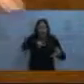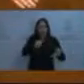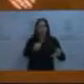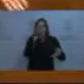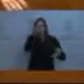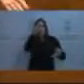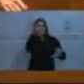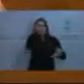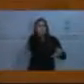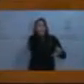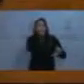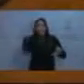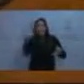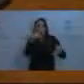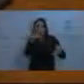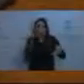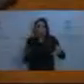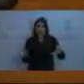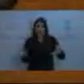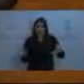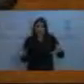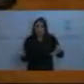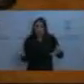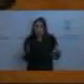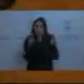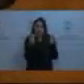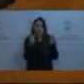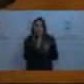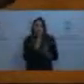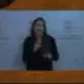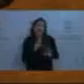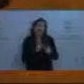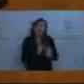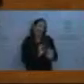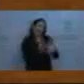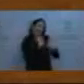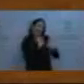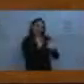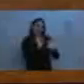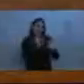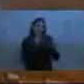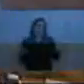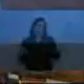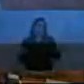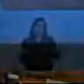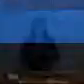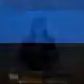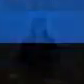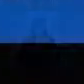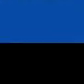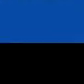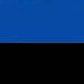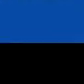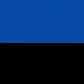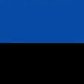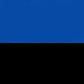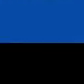¿Por qué hacemos estas cosas? Pues porque al final esta es nuestra política, consejero. La de blanco y negro y los chándals.